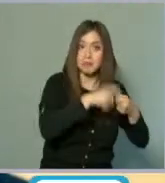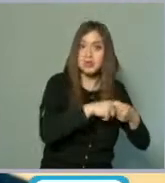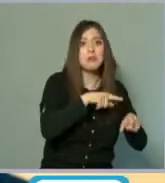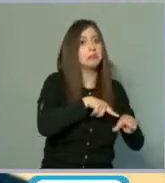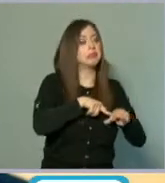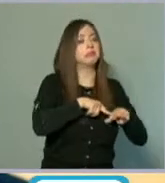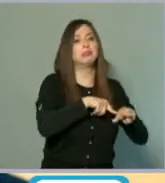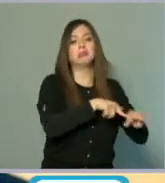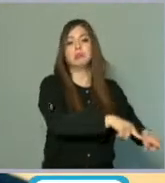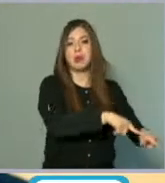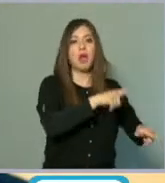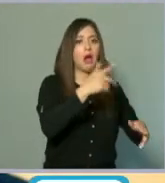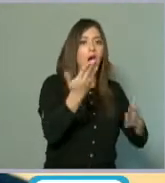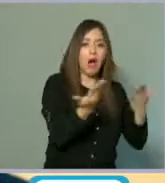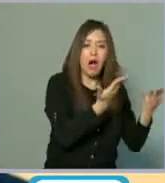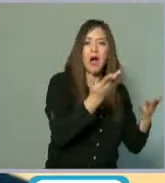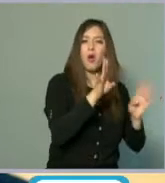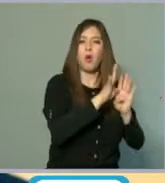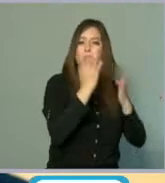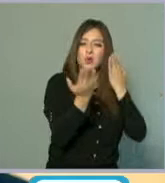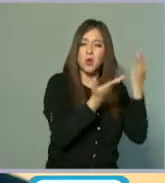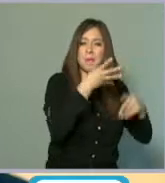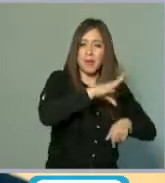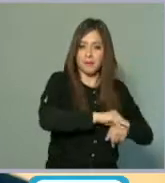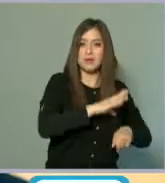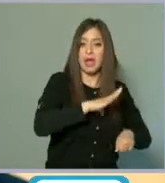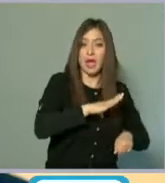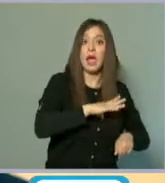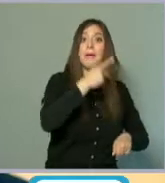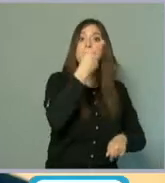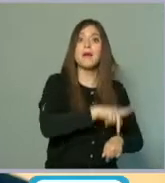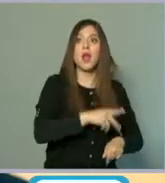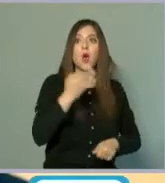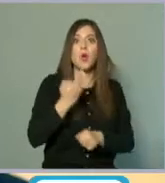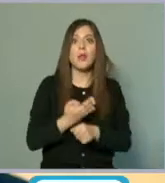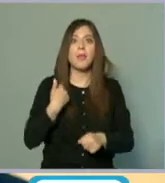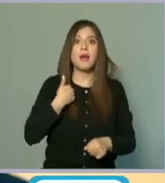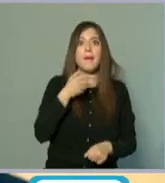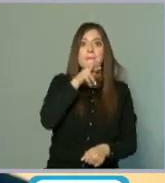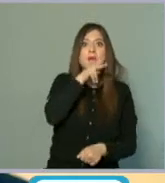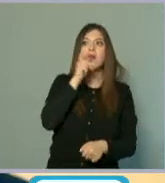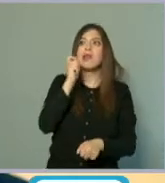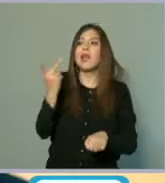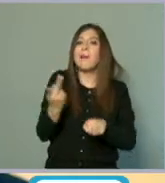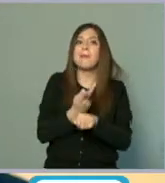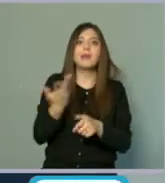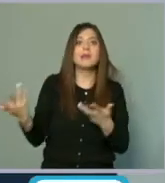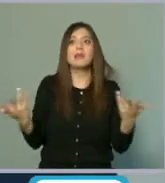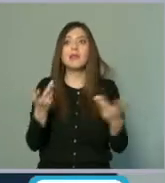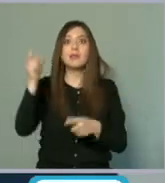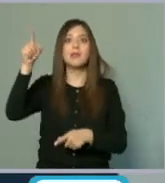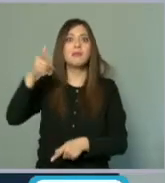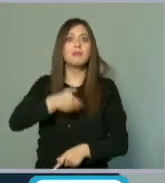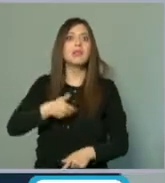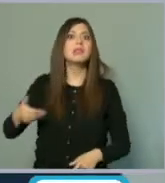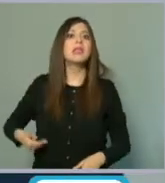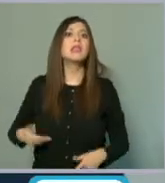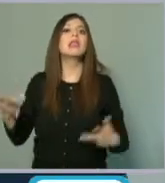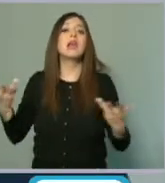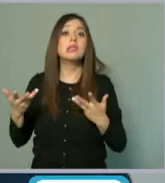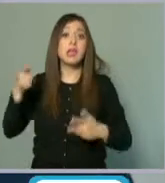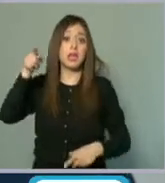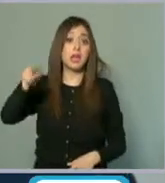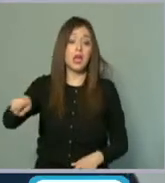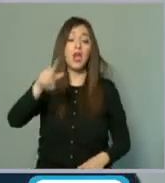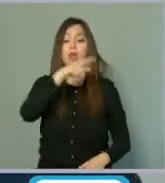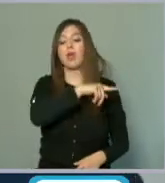estatus, pero sin embargo, esto, pues mantienes el estatus, pero estás en el vilo de ver qué pasa, qué sigue con Donald Trump y sobre todo que lo ha tratado de